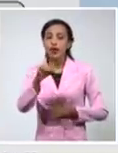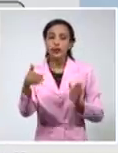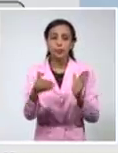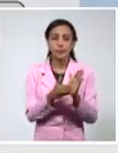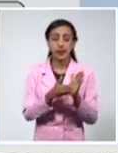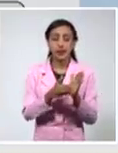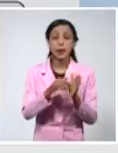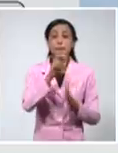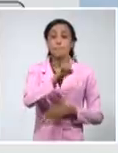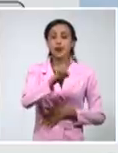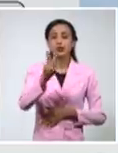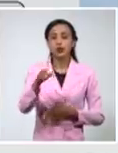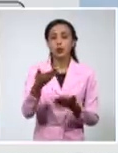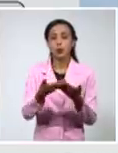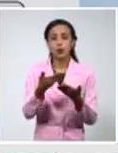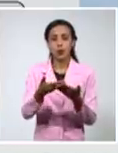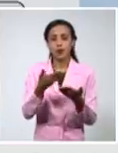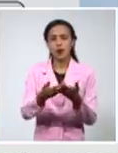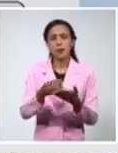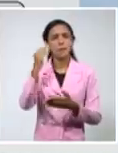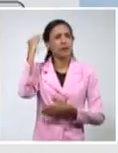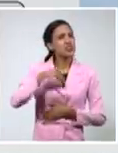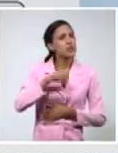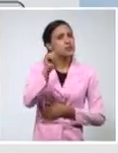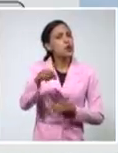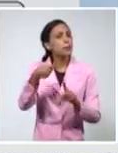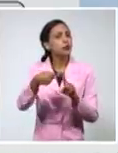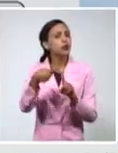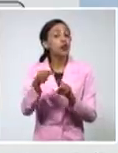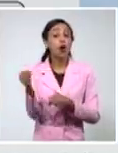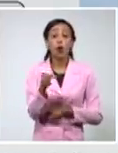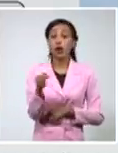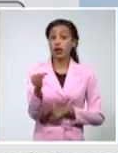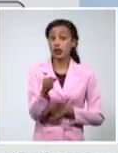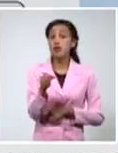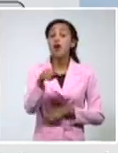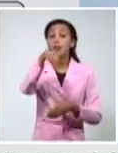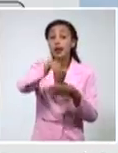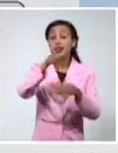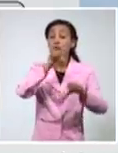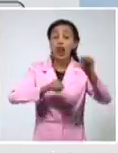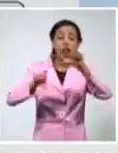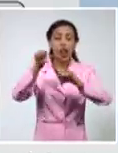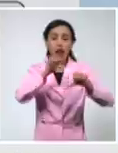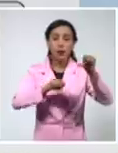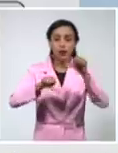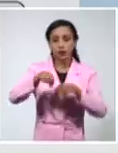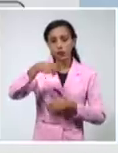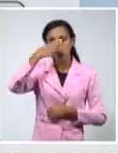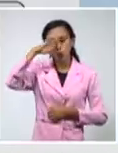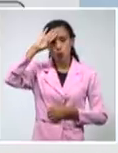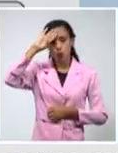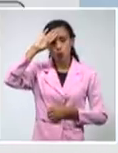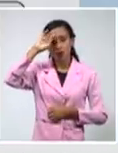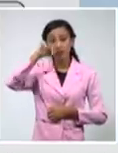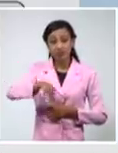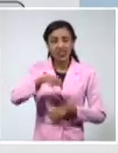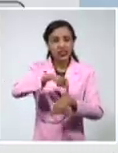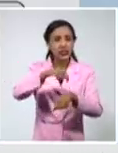2.540.022 muestras para el diagnóstico de COVID en los laboratorios de nuestro país en un año de